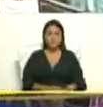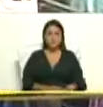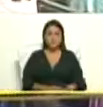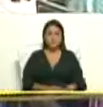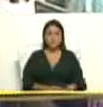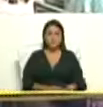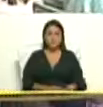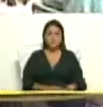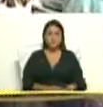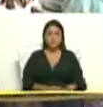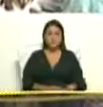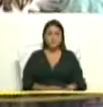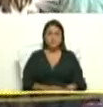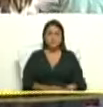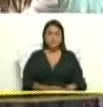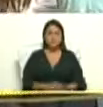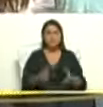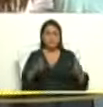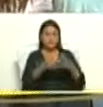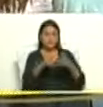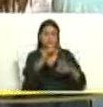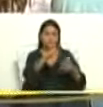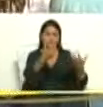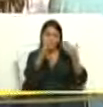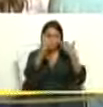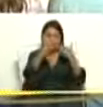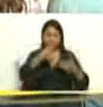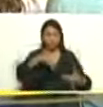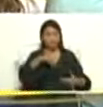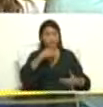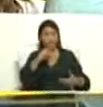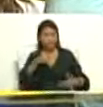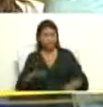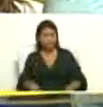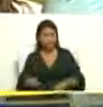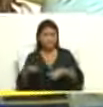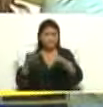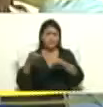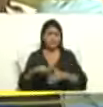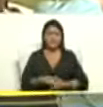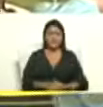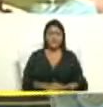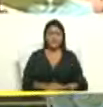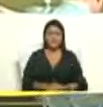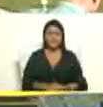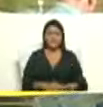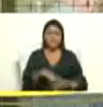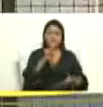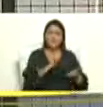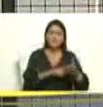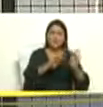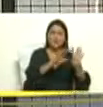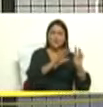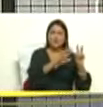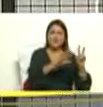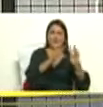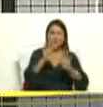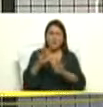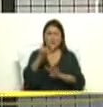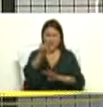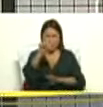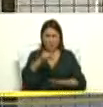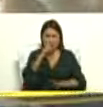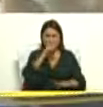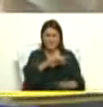éramos chamitos yo conocí a Fernando Soto roj en 1979 fue que tú regresaste